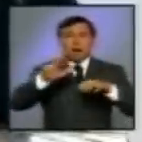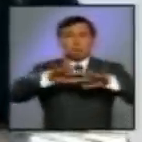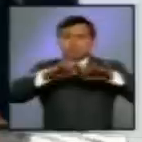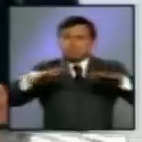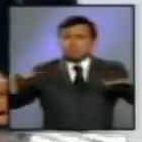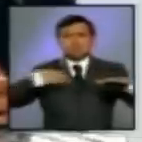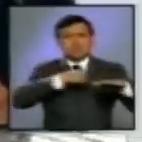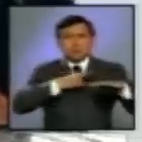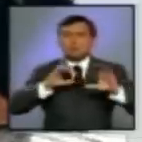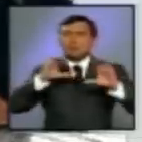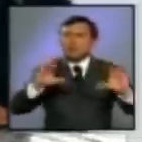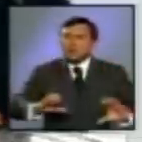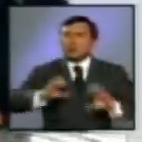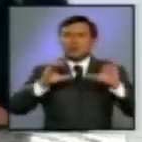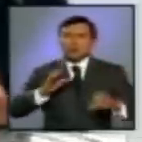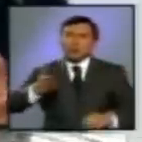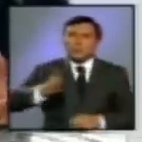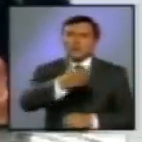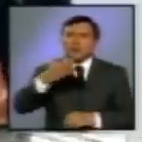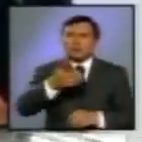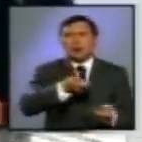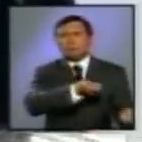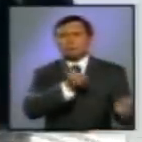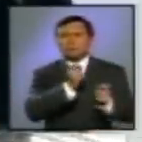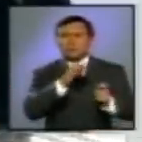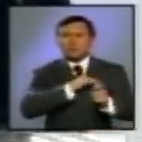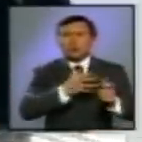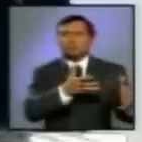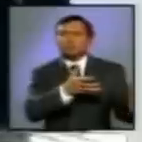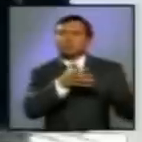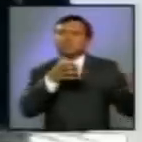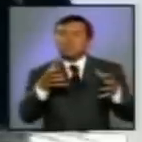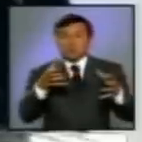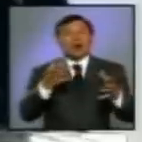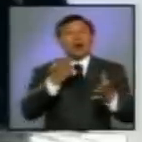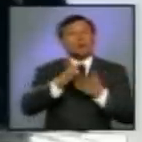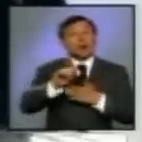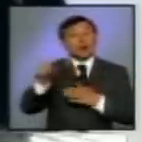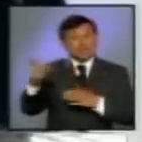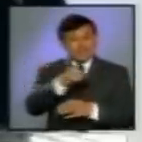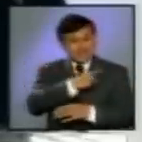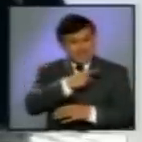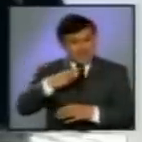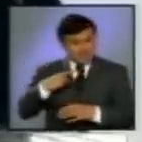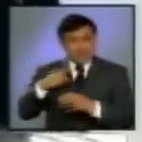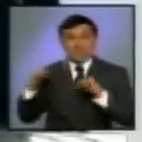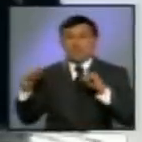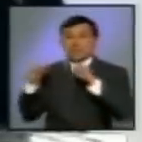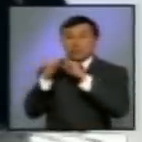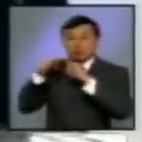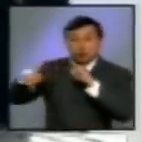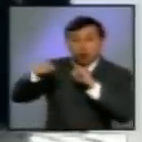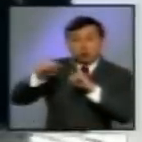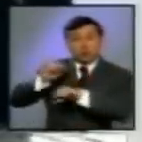sustentable. Ha llegado el momento de crear instituciones que reconozcan no solamente lo que nos significa el cambio